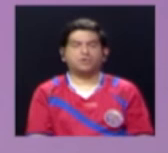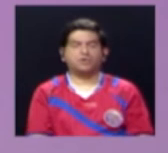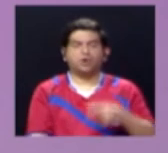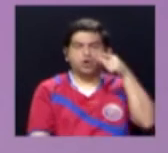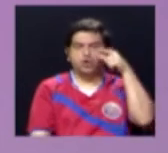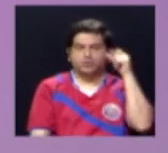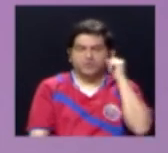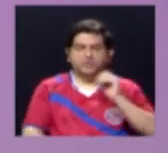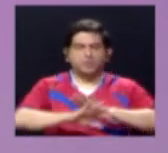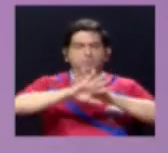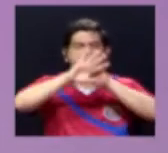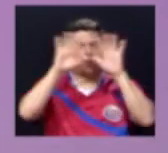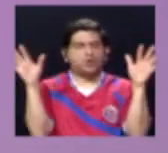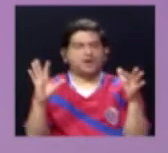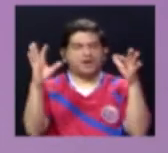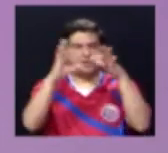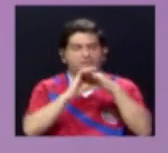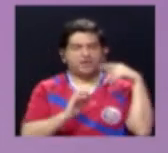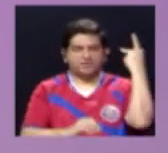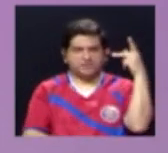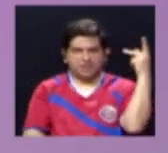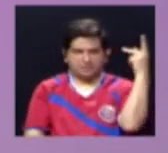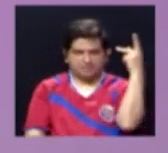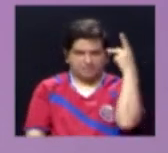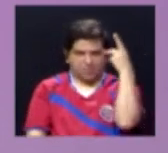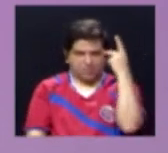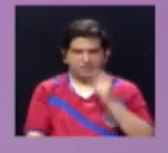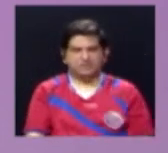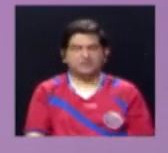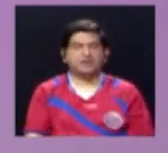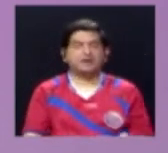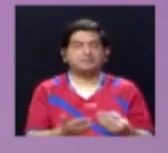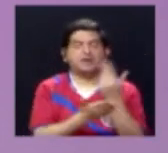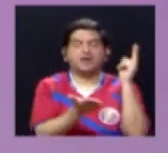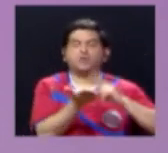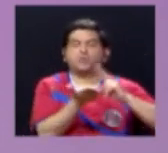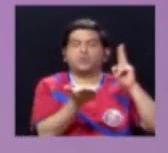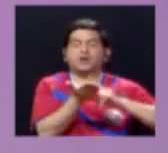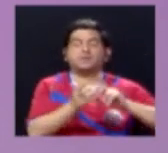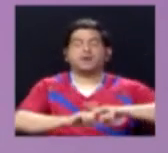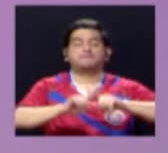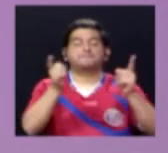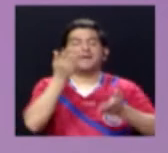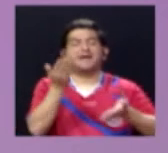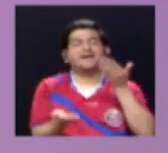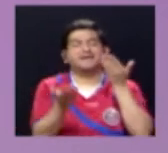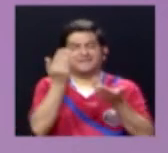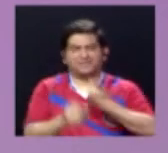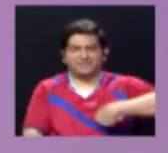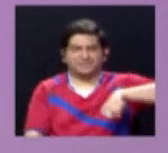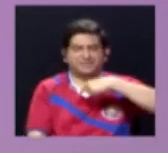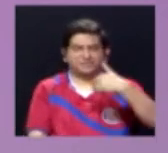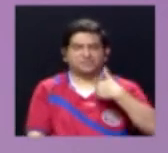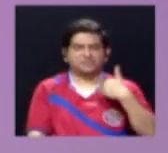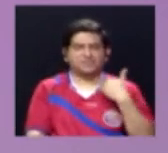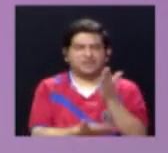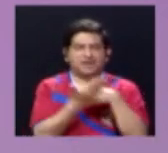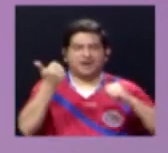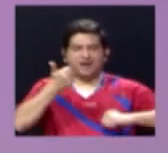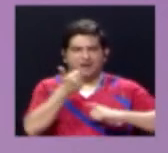guillermo claro en relación con la política para las nuevas contrataciones pero si tal vez podríamos tener algún